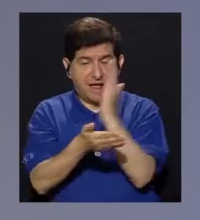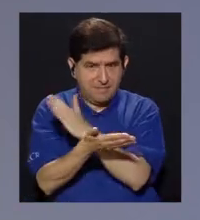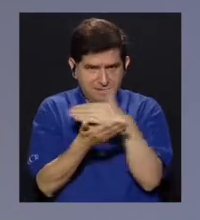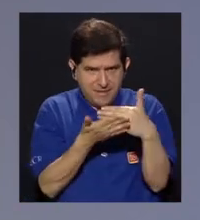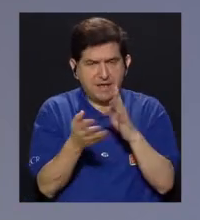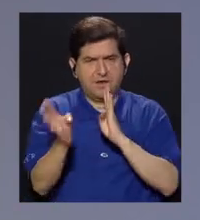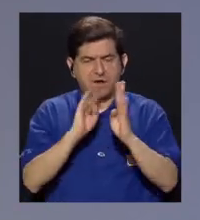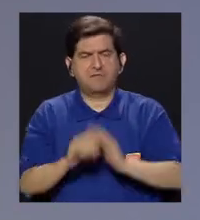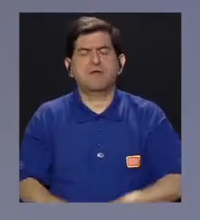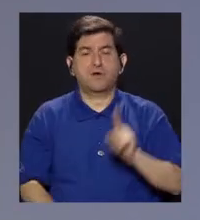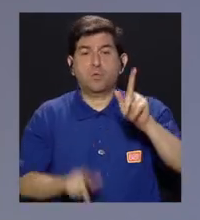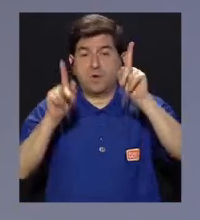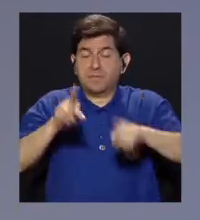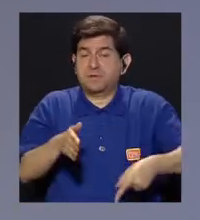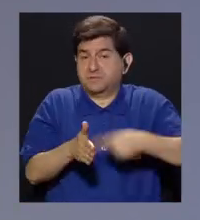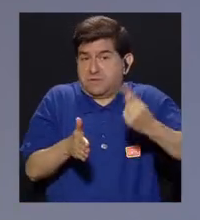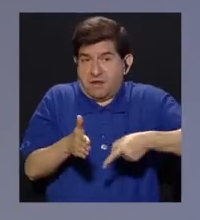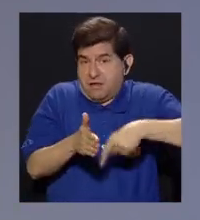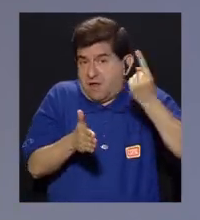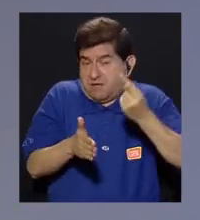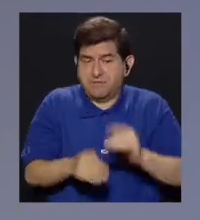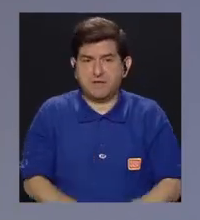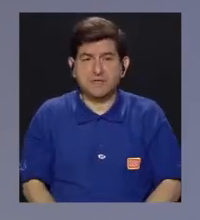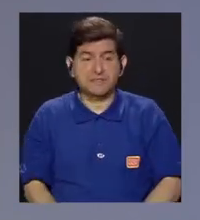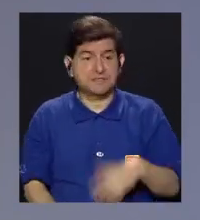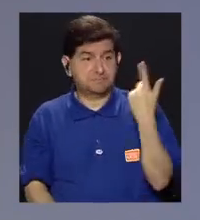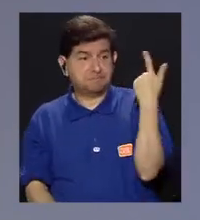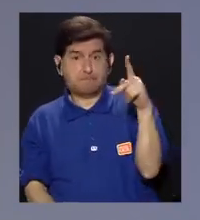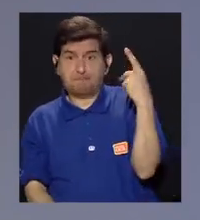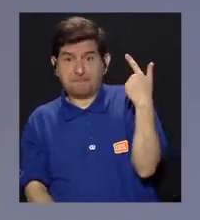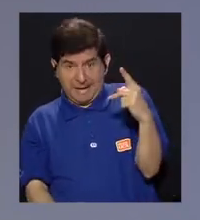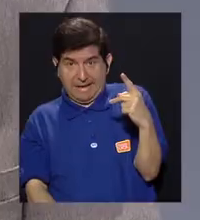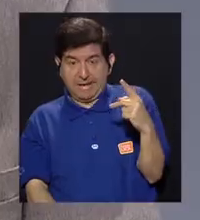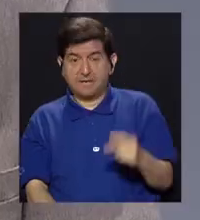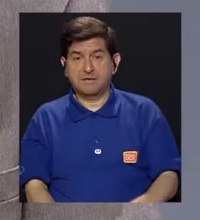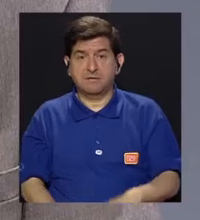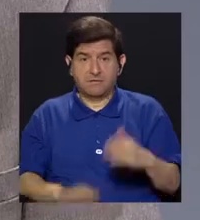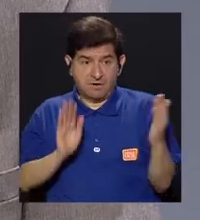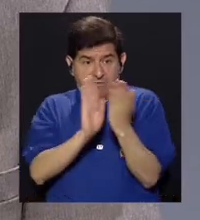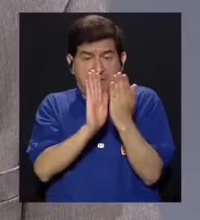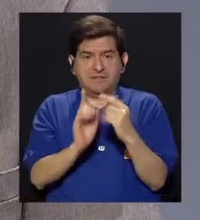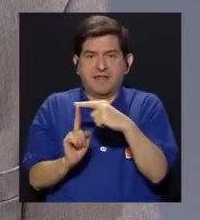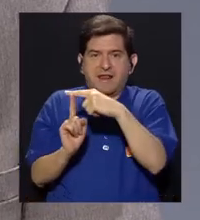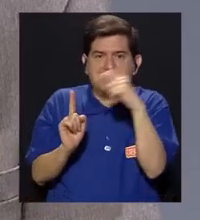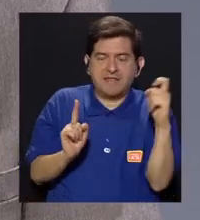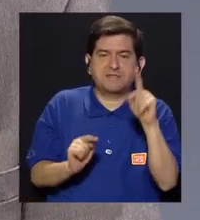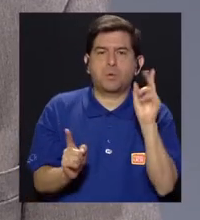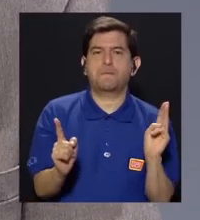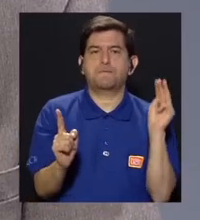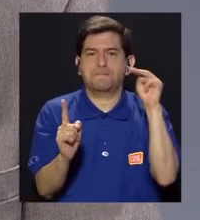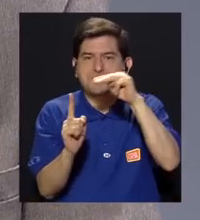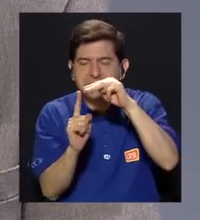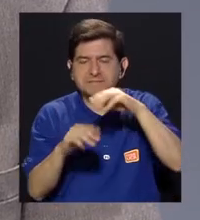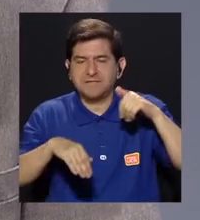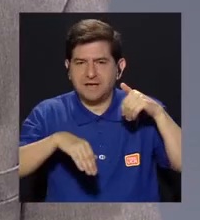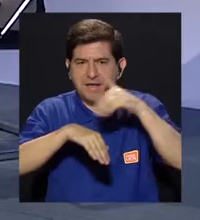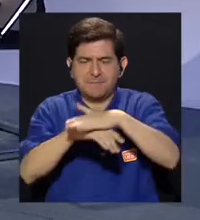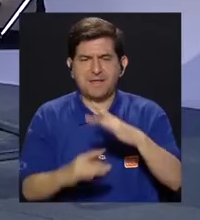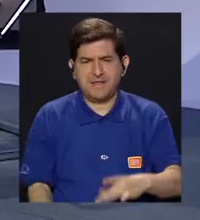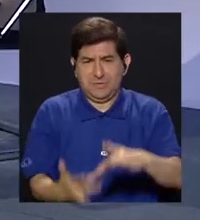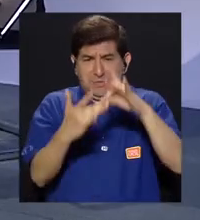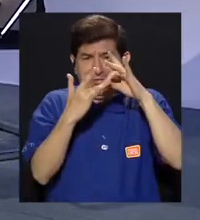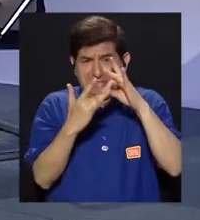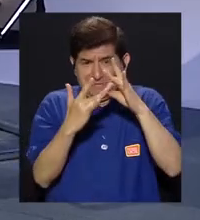el cd anterior conversábamos sobre cómo una persona muchas veces correr riesgos y a partir de un mensaje enviado